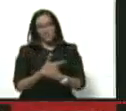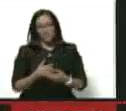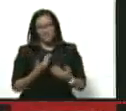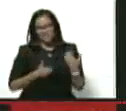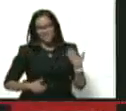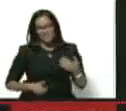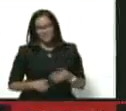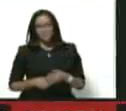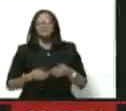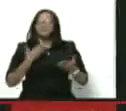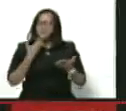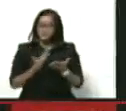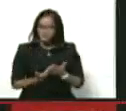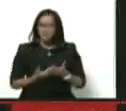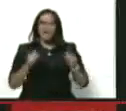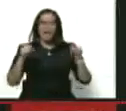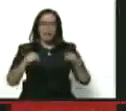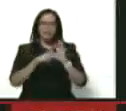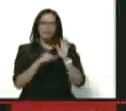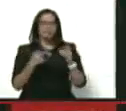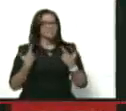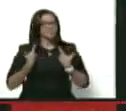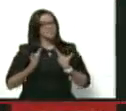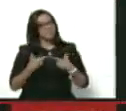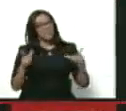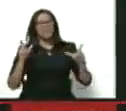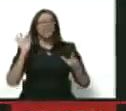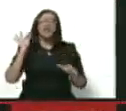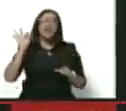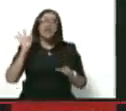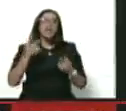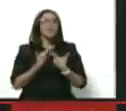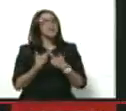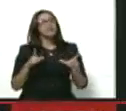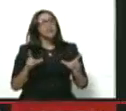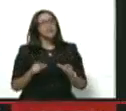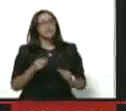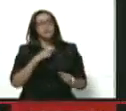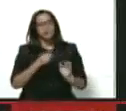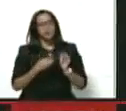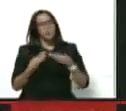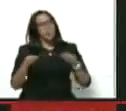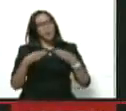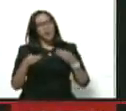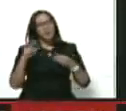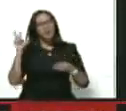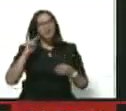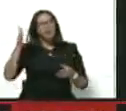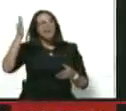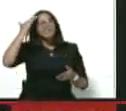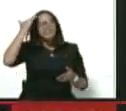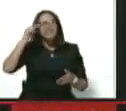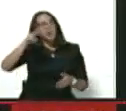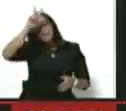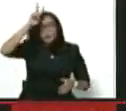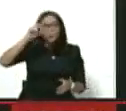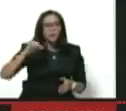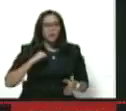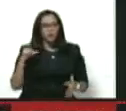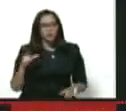Gracias a este programa que tiene plena libertad de expresión, nosotros sacamos esas cosas y Venezuela se ha enterado lo imbéciles que